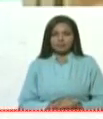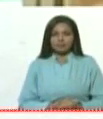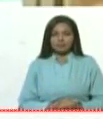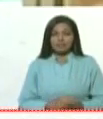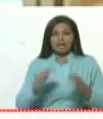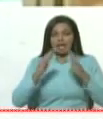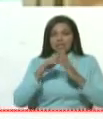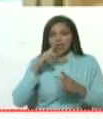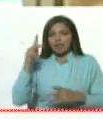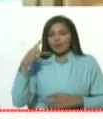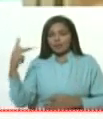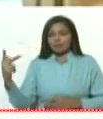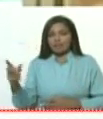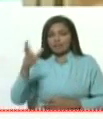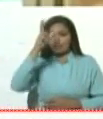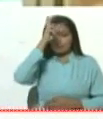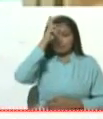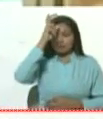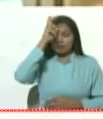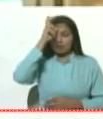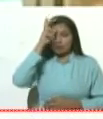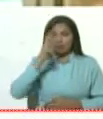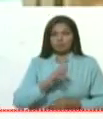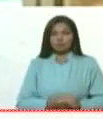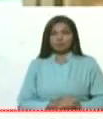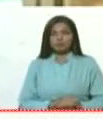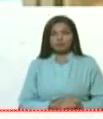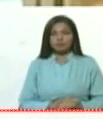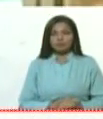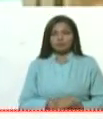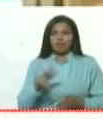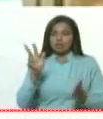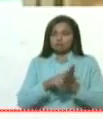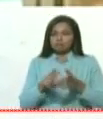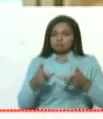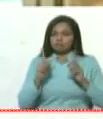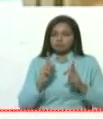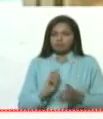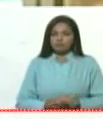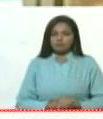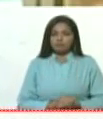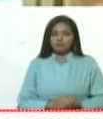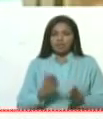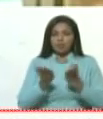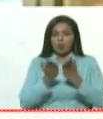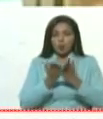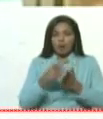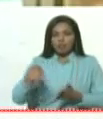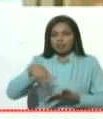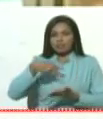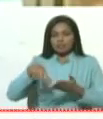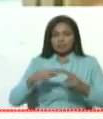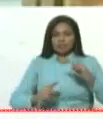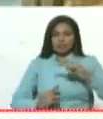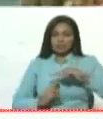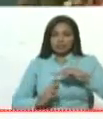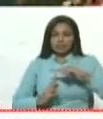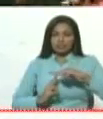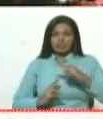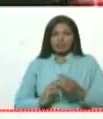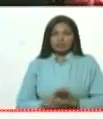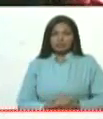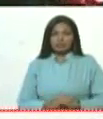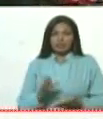de Coro, que brille la poesía coreana, aprobado. Escuela de Danza del Táchira, San